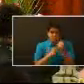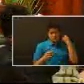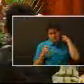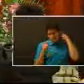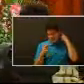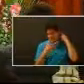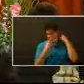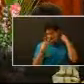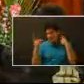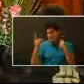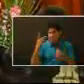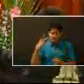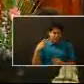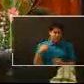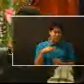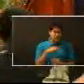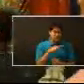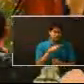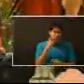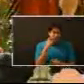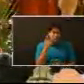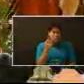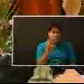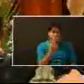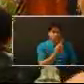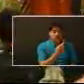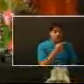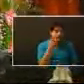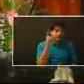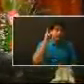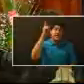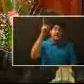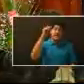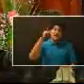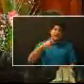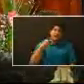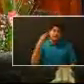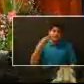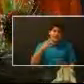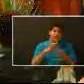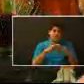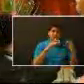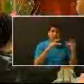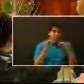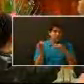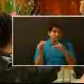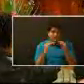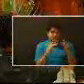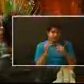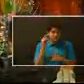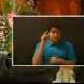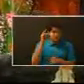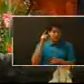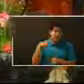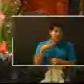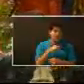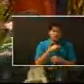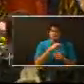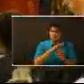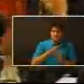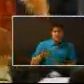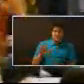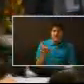es el Dios al que nosotros buscamos. Él es Jehová de los ejércitos. Él no nos ha